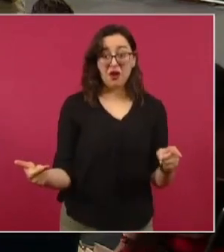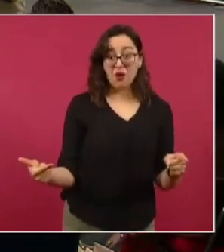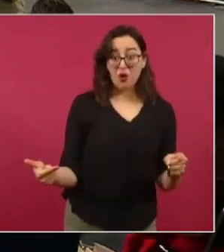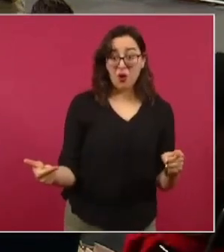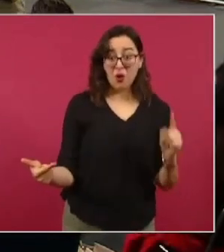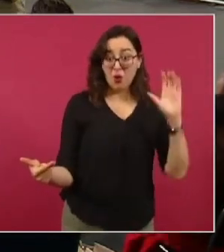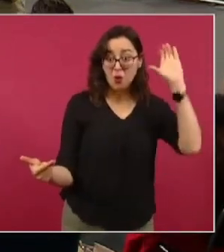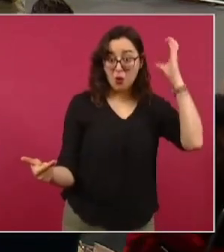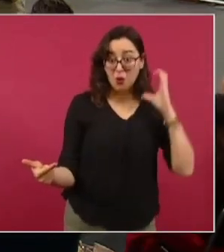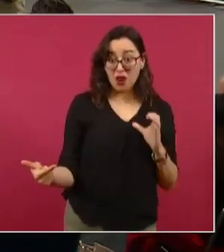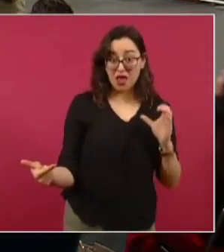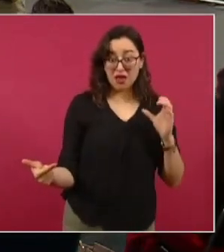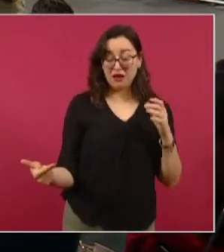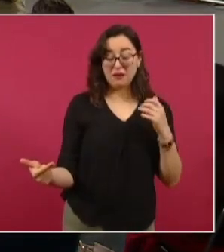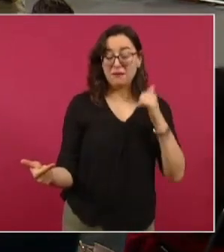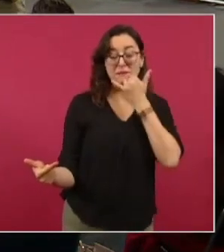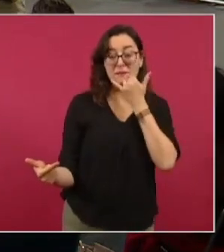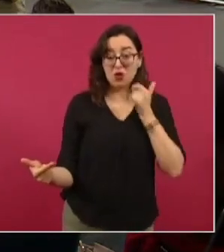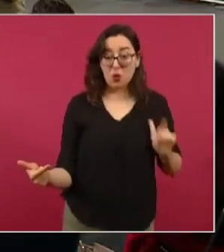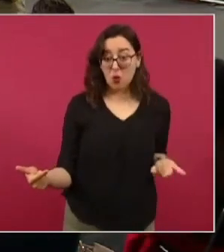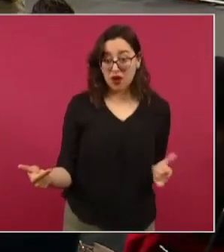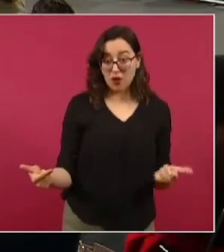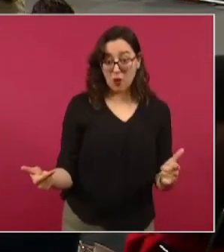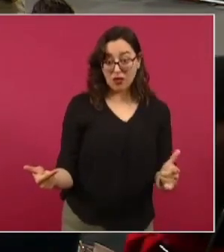vamos a buscar Tamaulipas